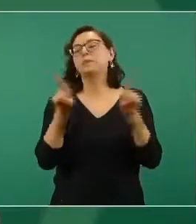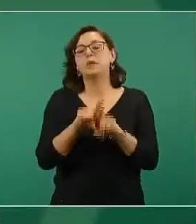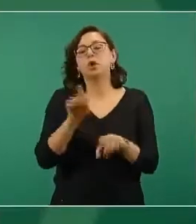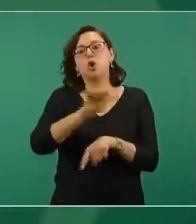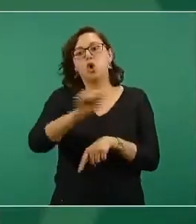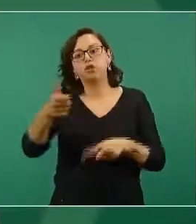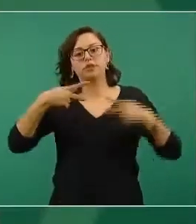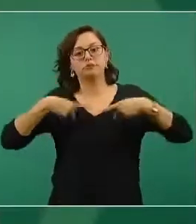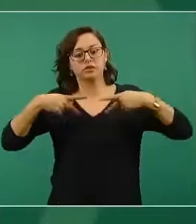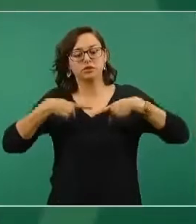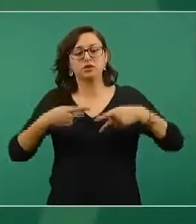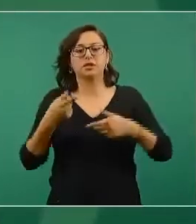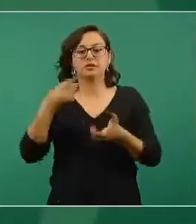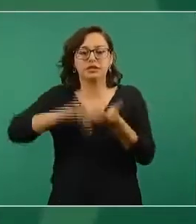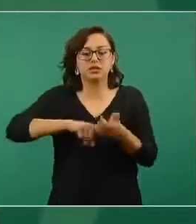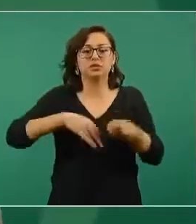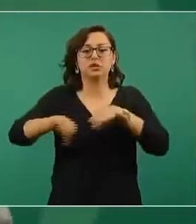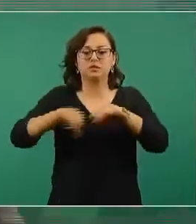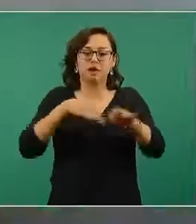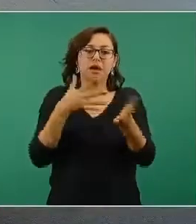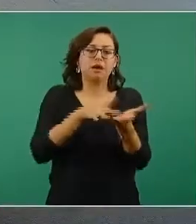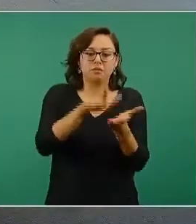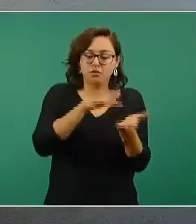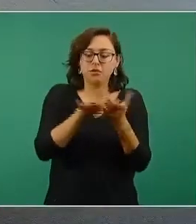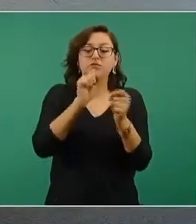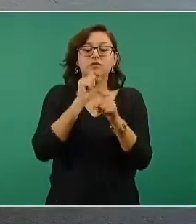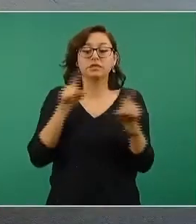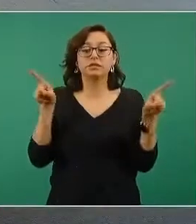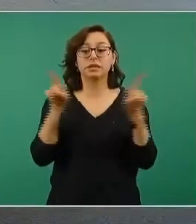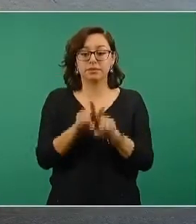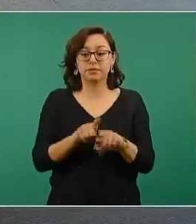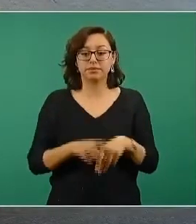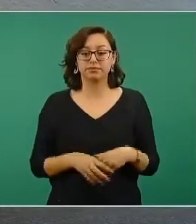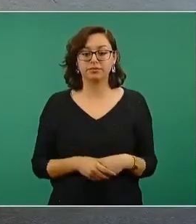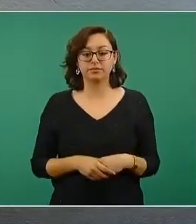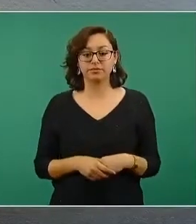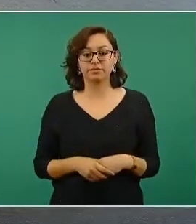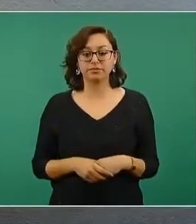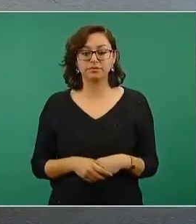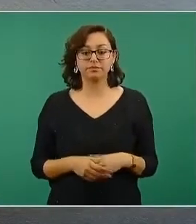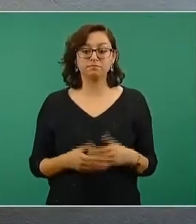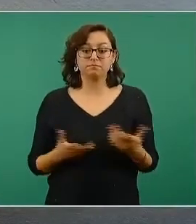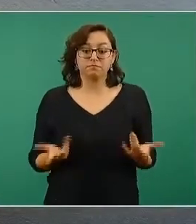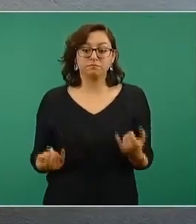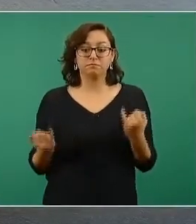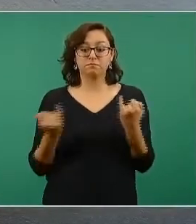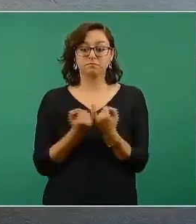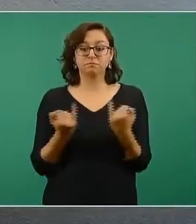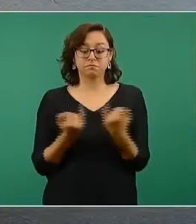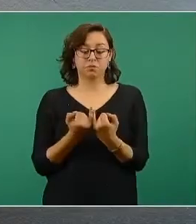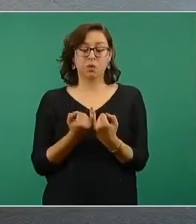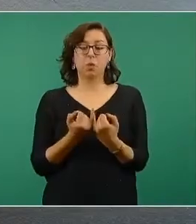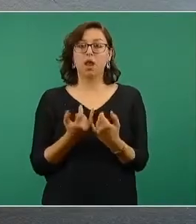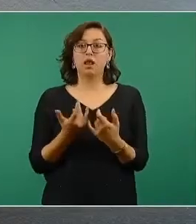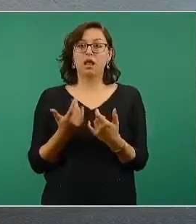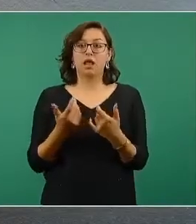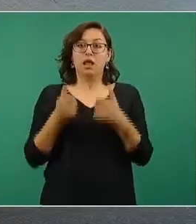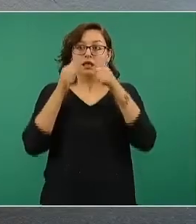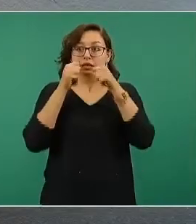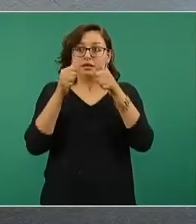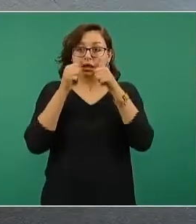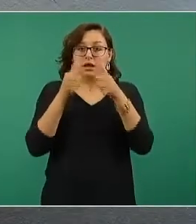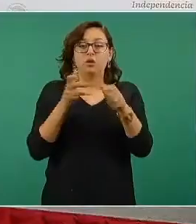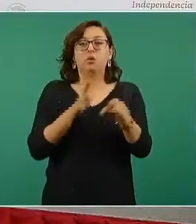es un personal de primera línea. El otro personal muy importante de primera línea es el primer nivel de atención. El primer nivel de